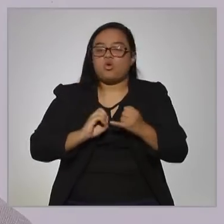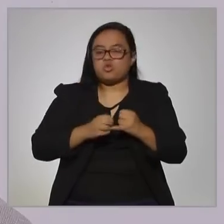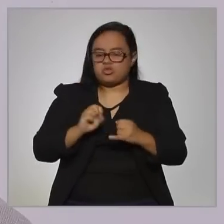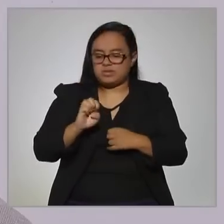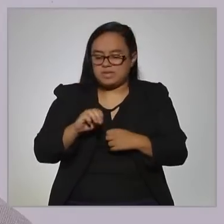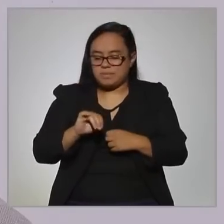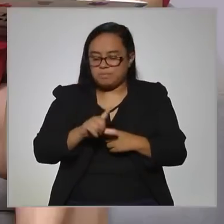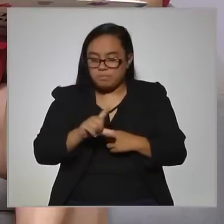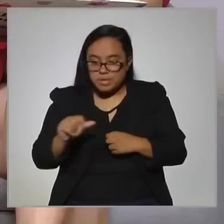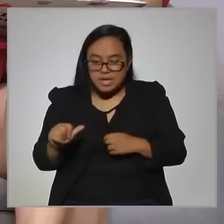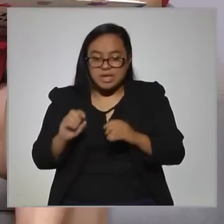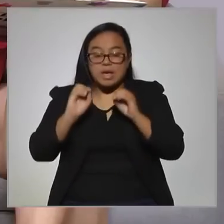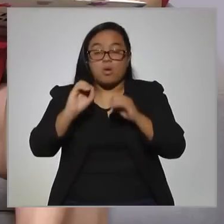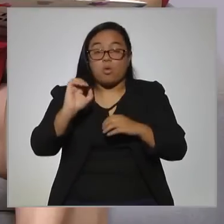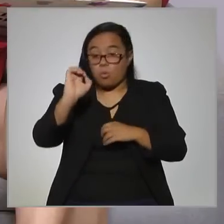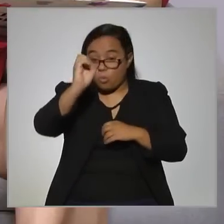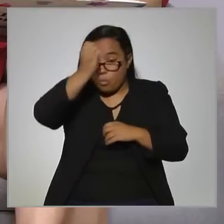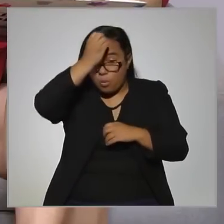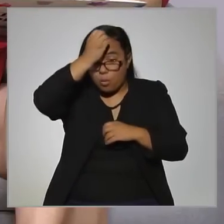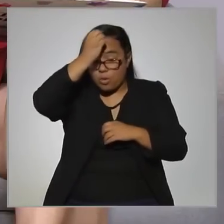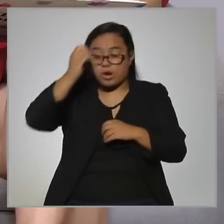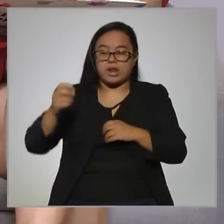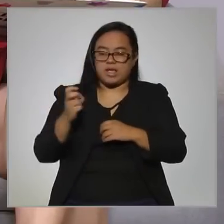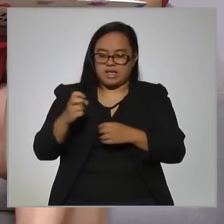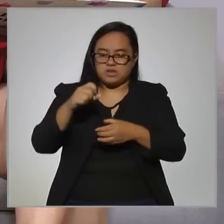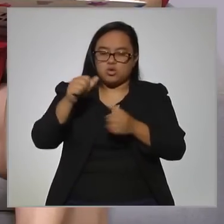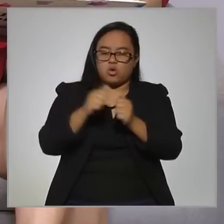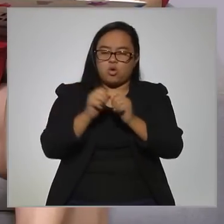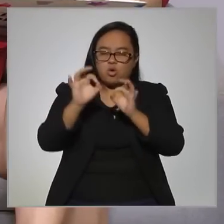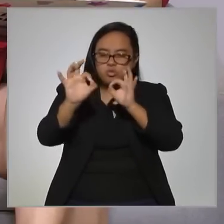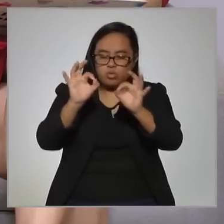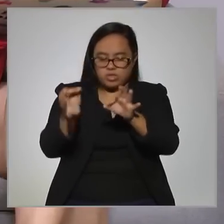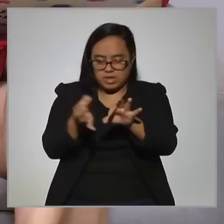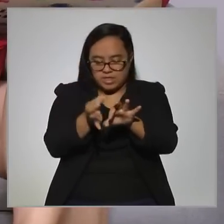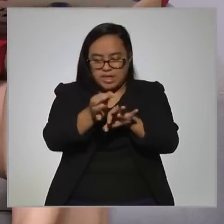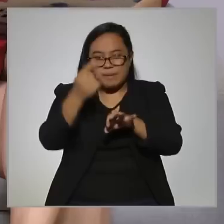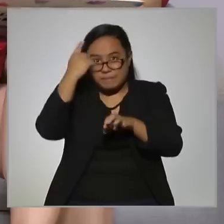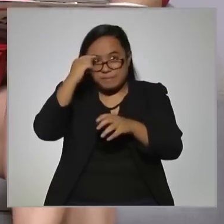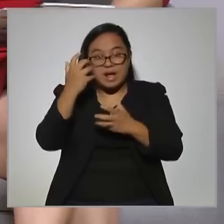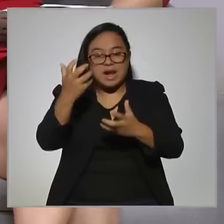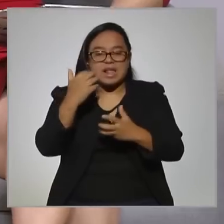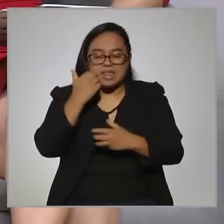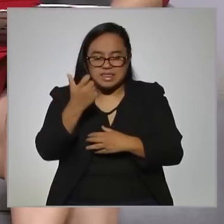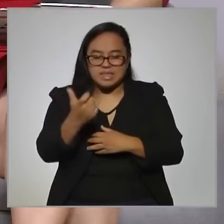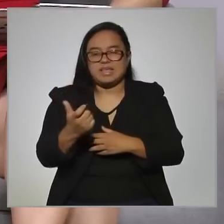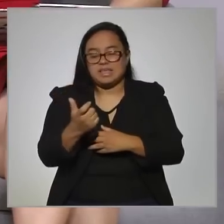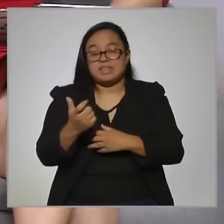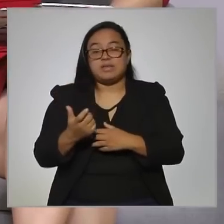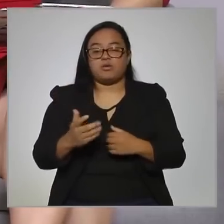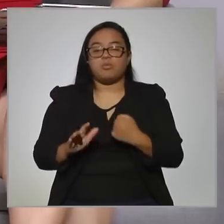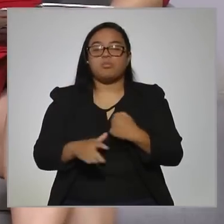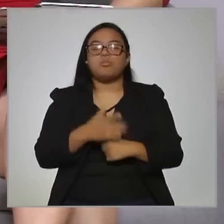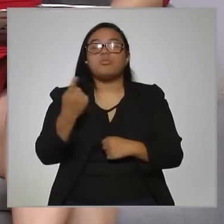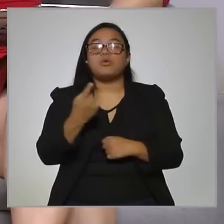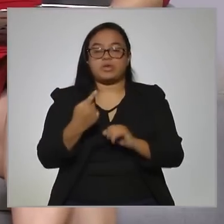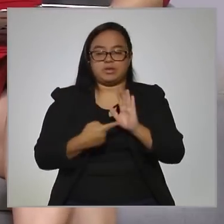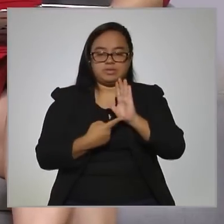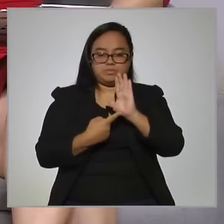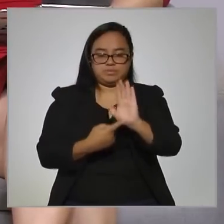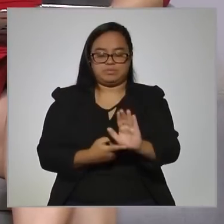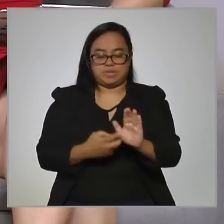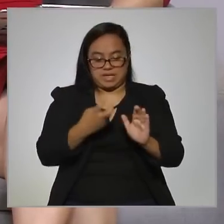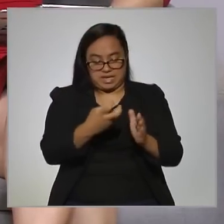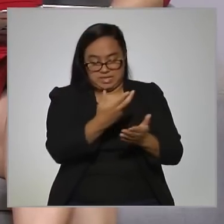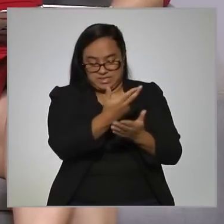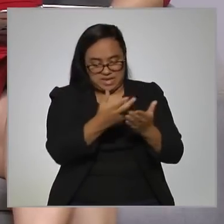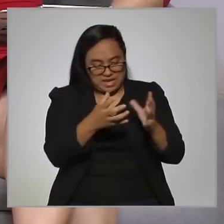el tener o el borreguito con todas las monedas, que también lo pueden encontrar en todos los mercados, Sí, que es claro. muy popular también porque se está proyectando a través de ese símbolo,